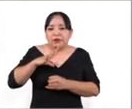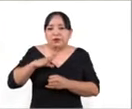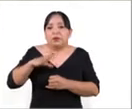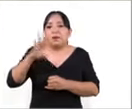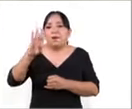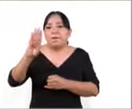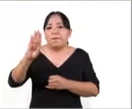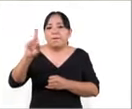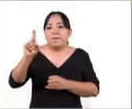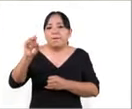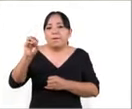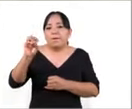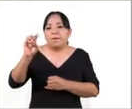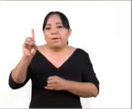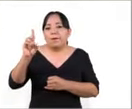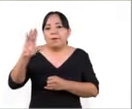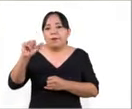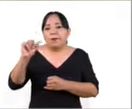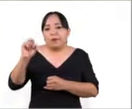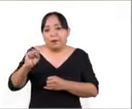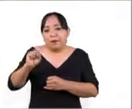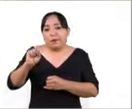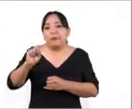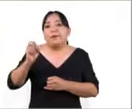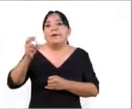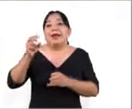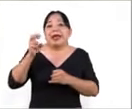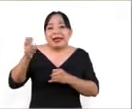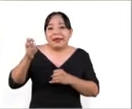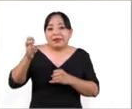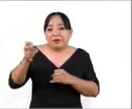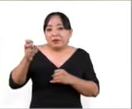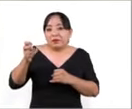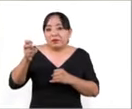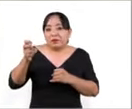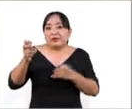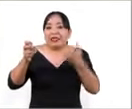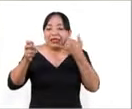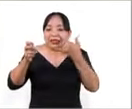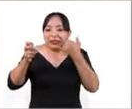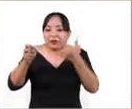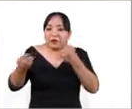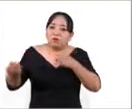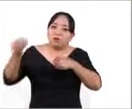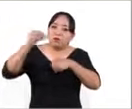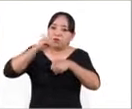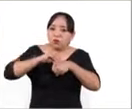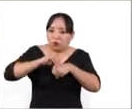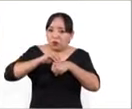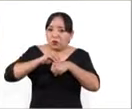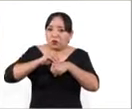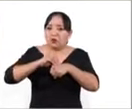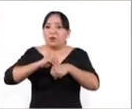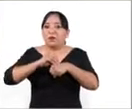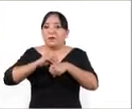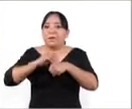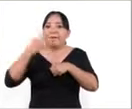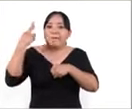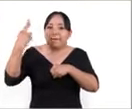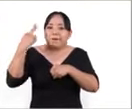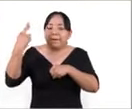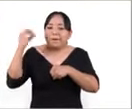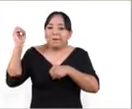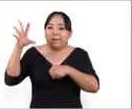compañías telefónicas, por supuesto, ¿no? Que lo que garantiza es el alertamiento simultáneo en todos los dispositivos al mismo tiempo en una